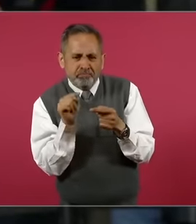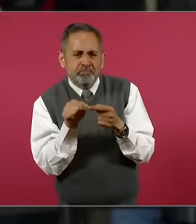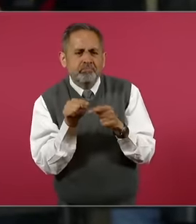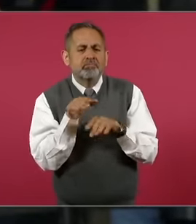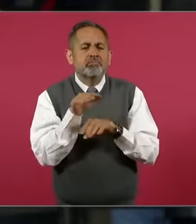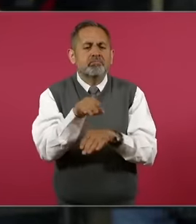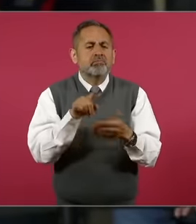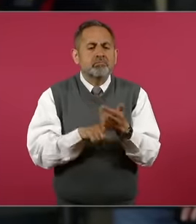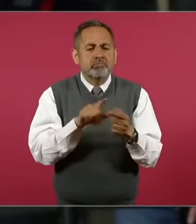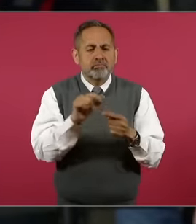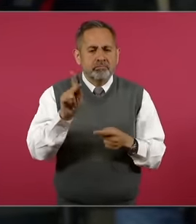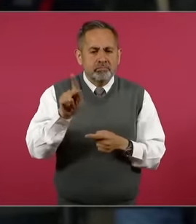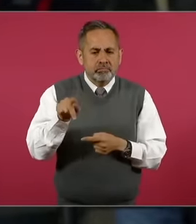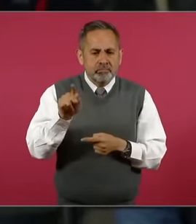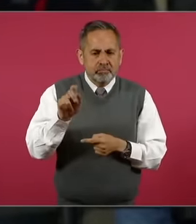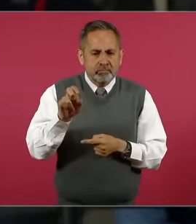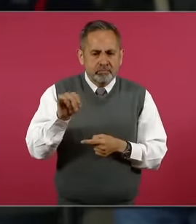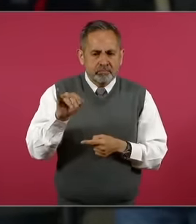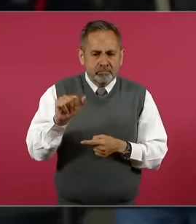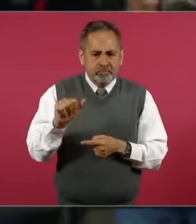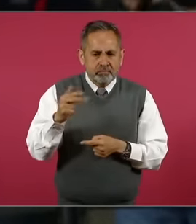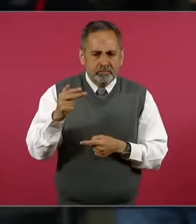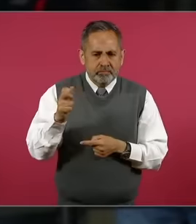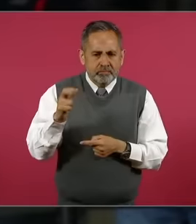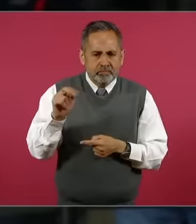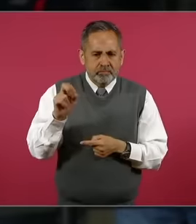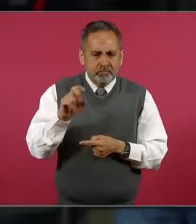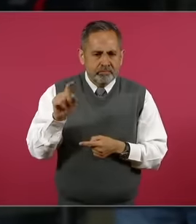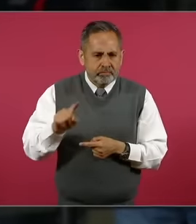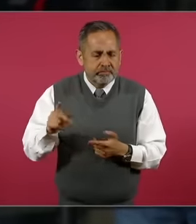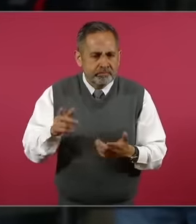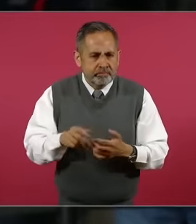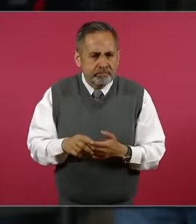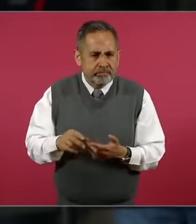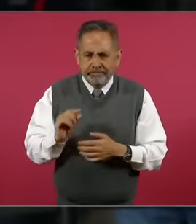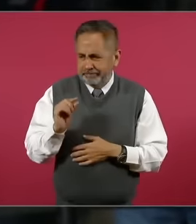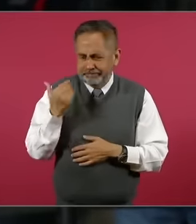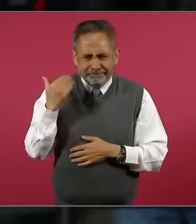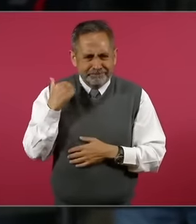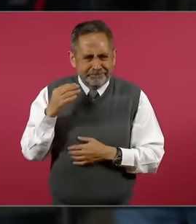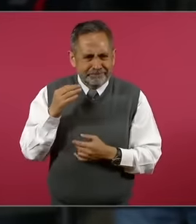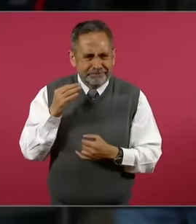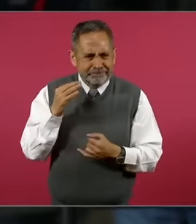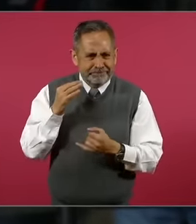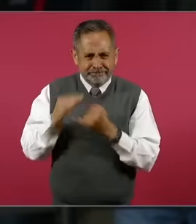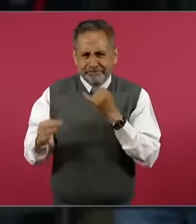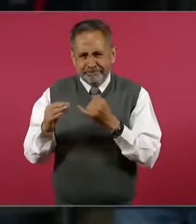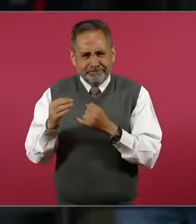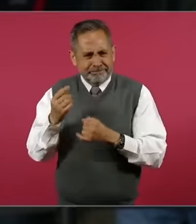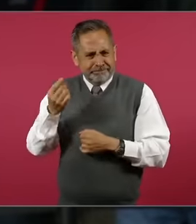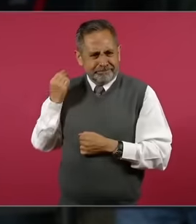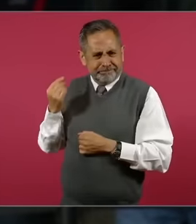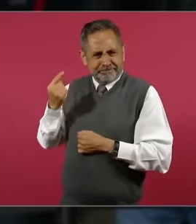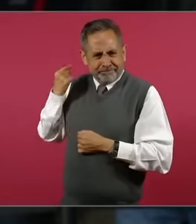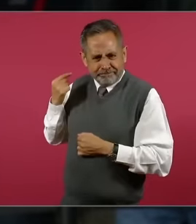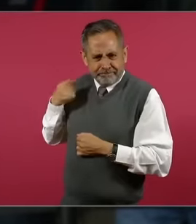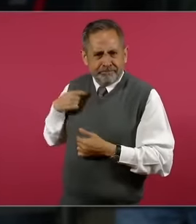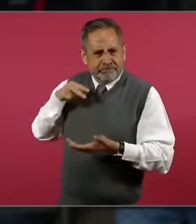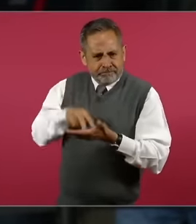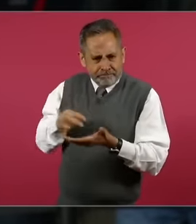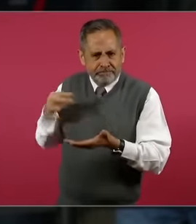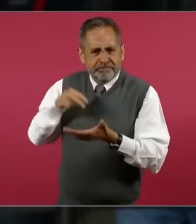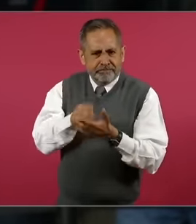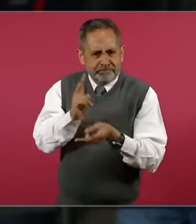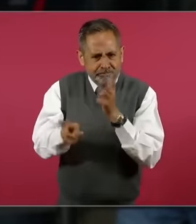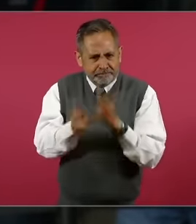caso de Kenia Hernández. Las últimas dos ocasiones que estuve aquí abordamos